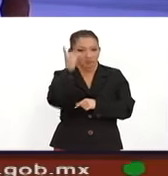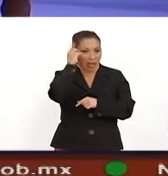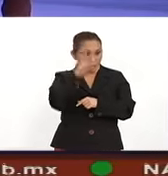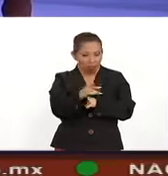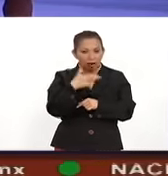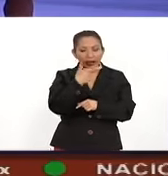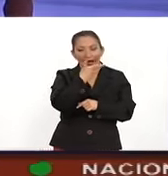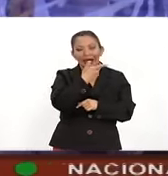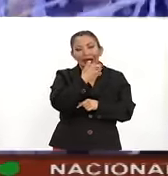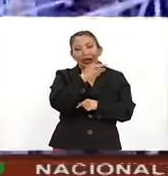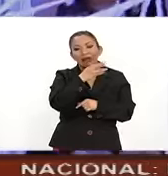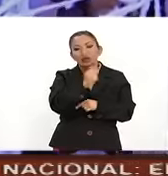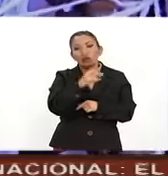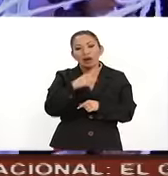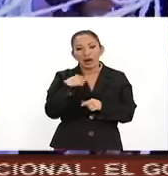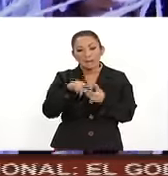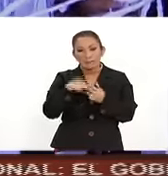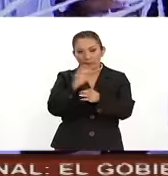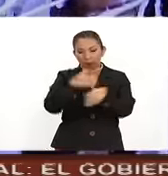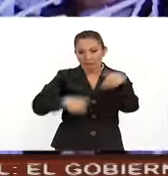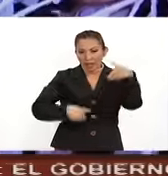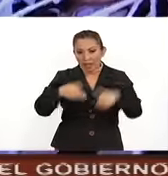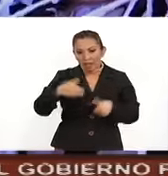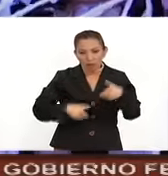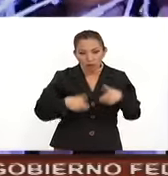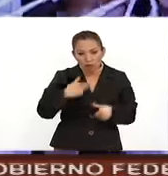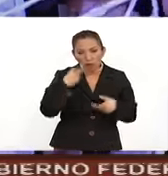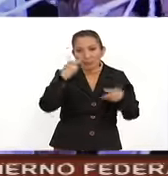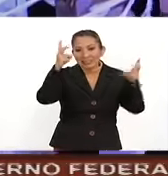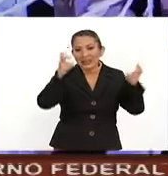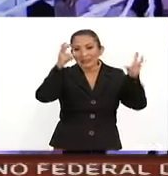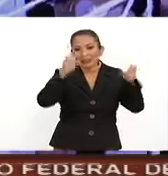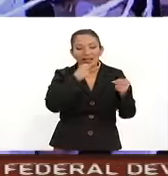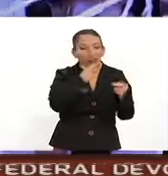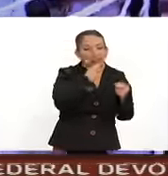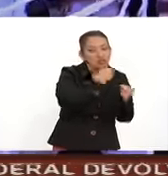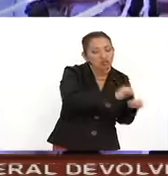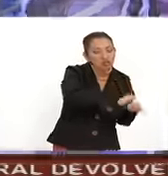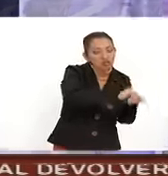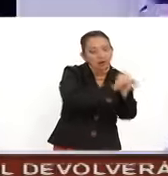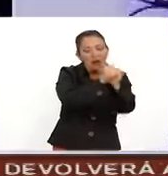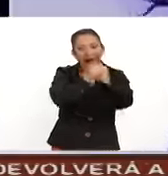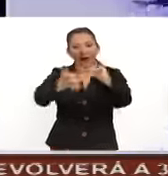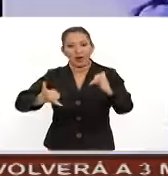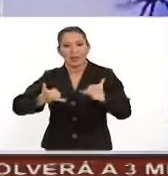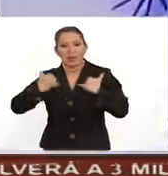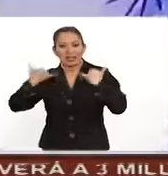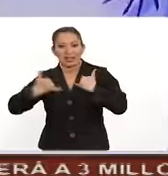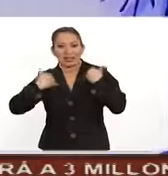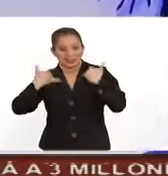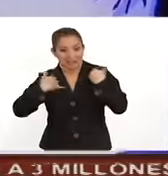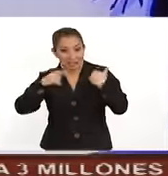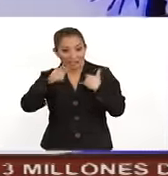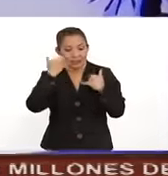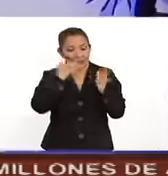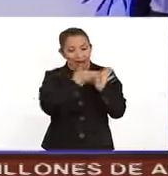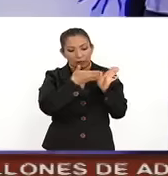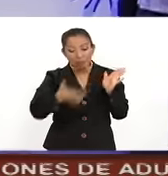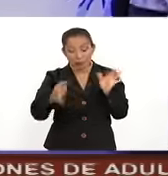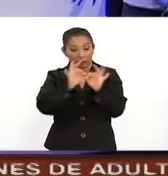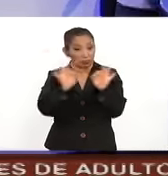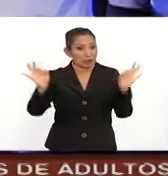Gerardo Daniel Martínez, la puesta en escena aborda el tema del tránsito de la niñez a la adolescencia y sobre todo en esa etapa donde